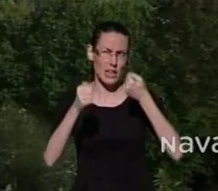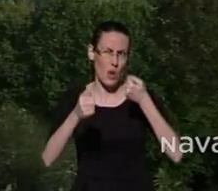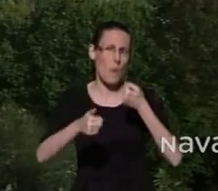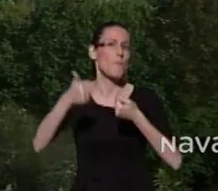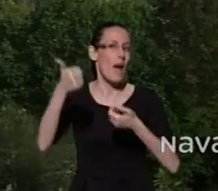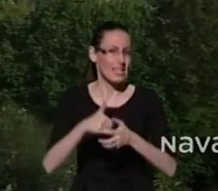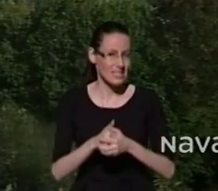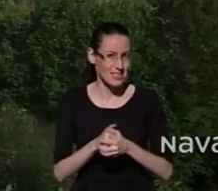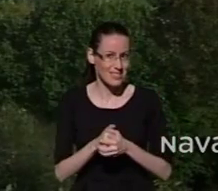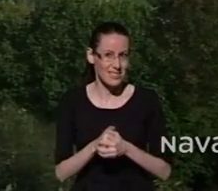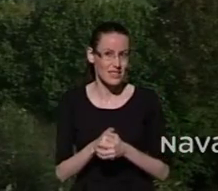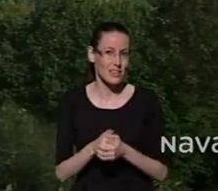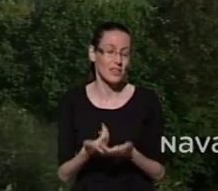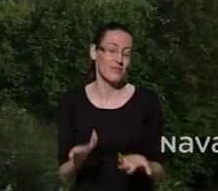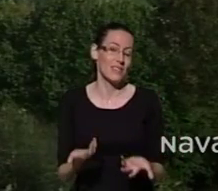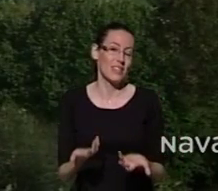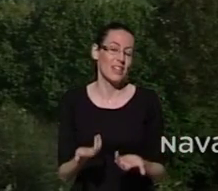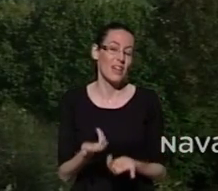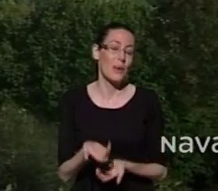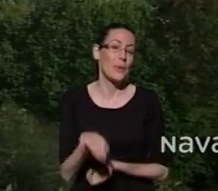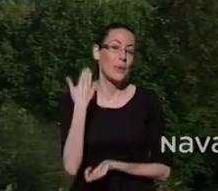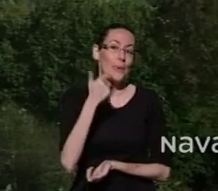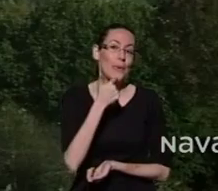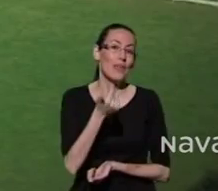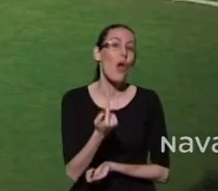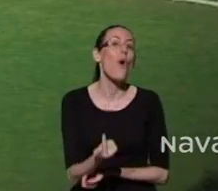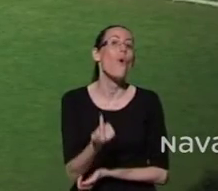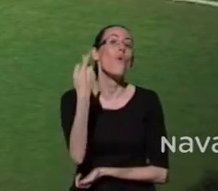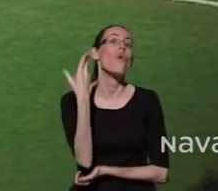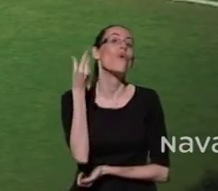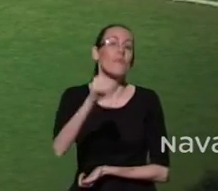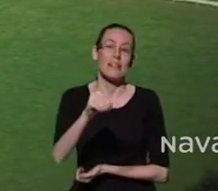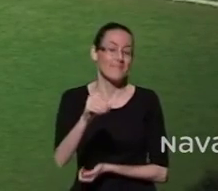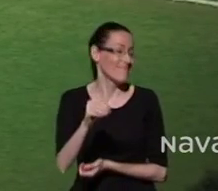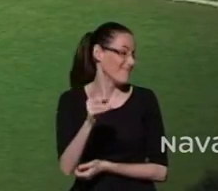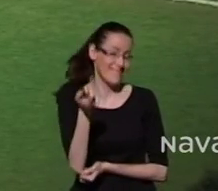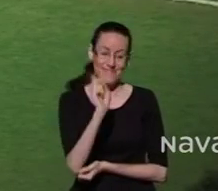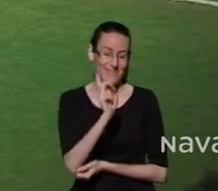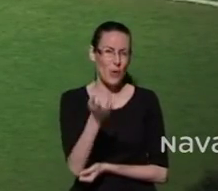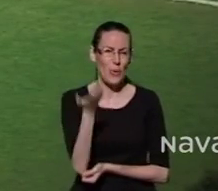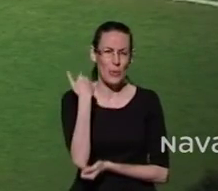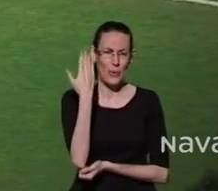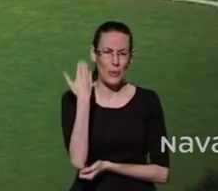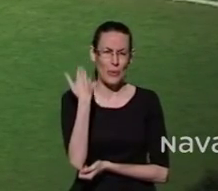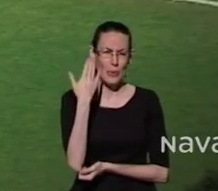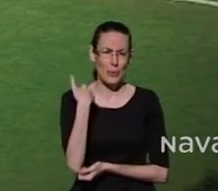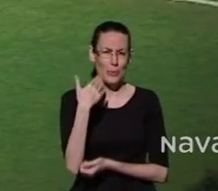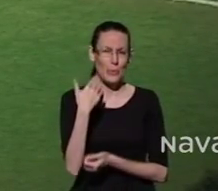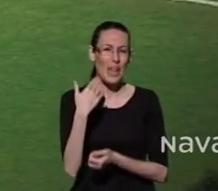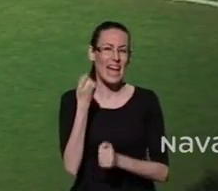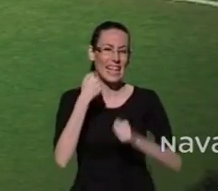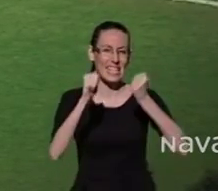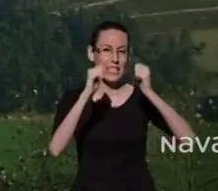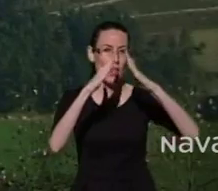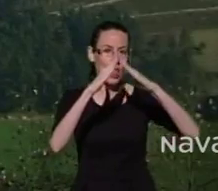Una más, pero bueno, eso era en tiempos porque muchos de ellos se han derruido y hoy día no sé en cuántos quedarán.